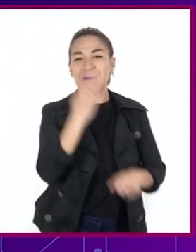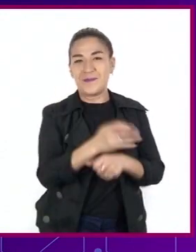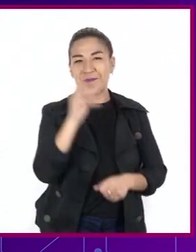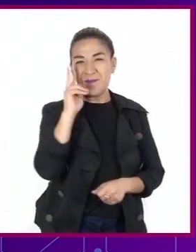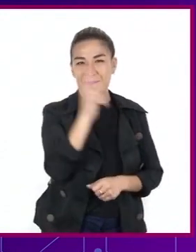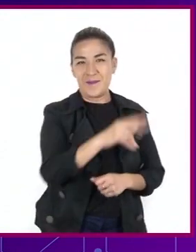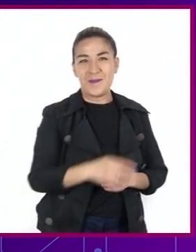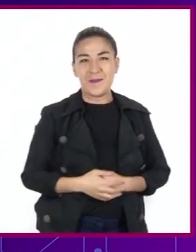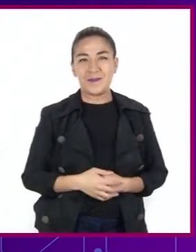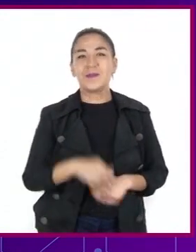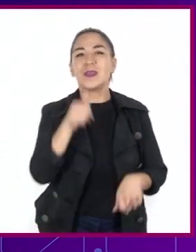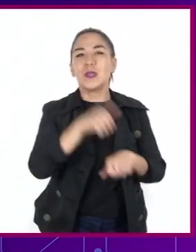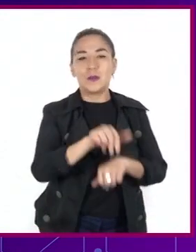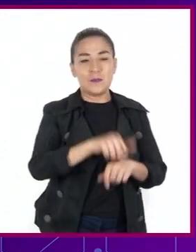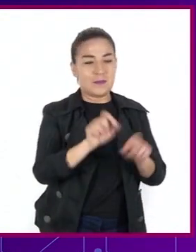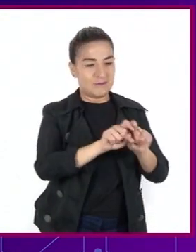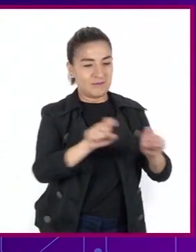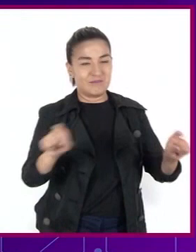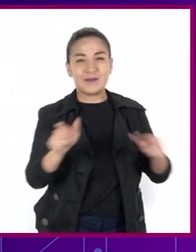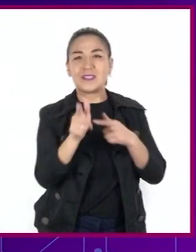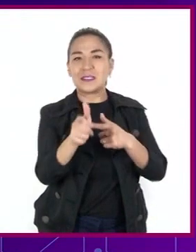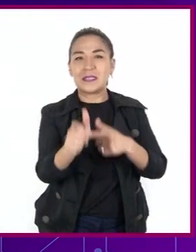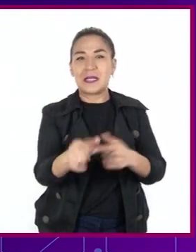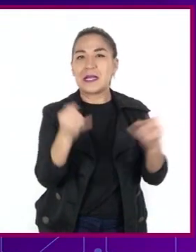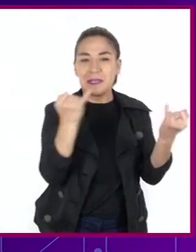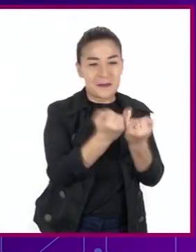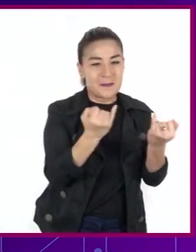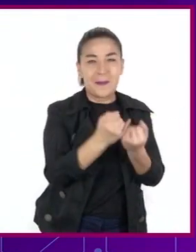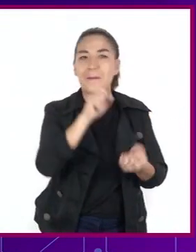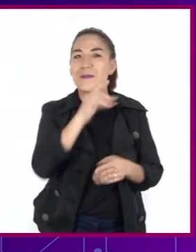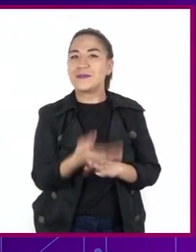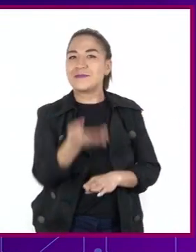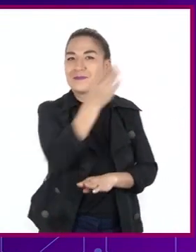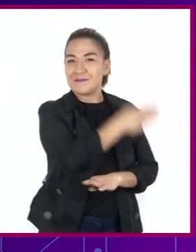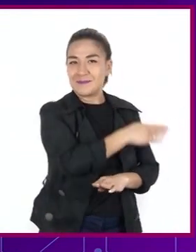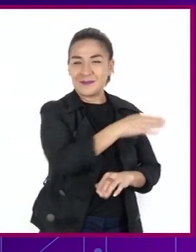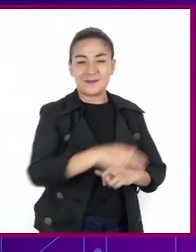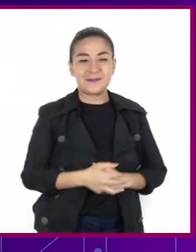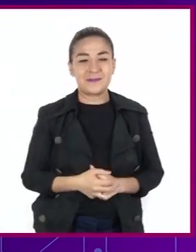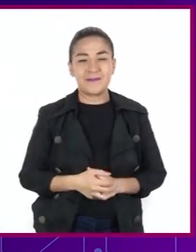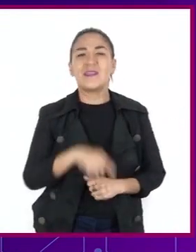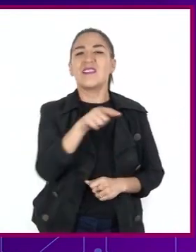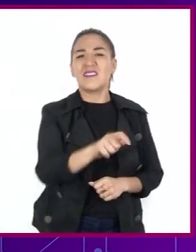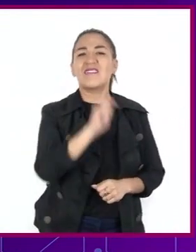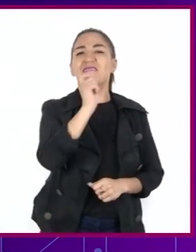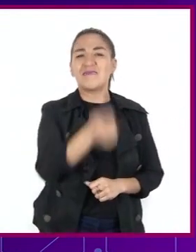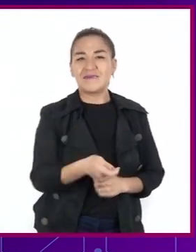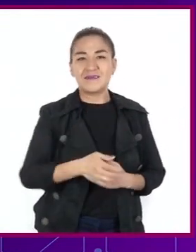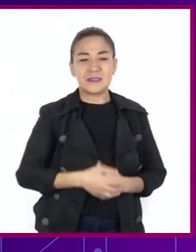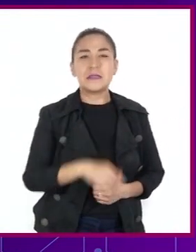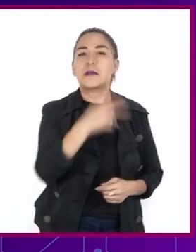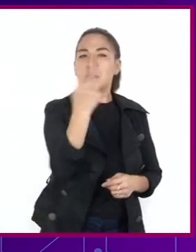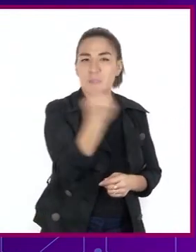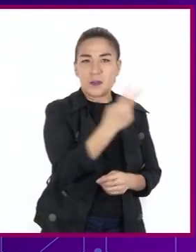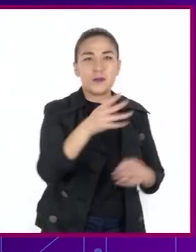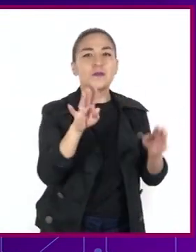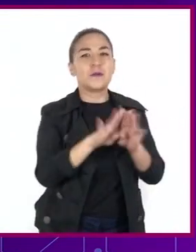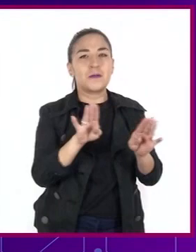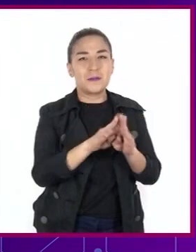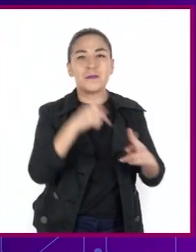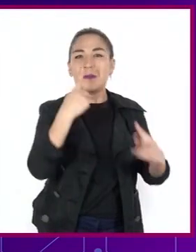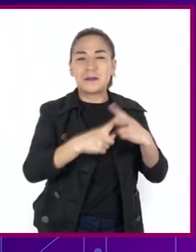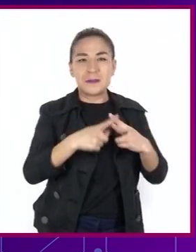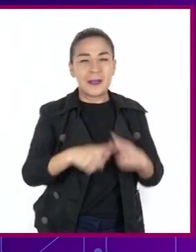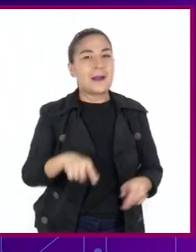observaron, los términos de esta sucesión son idénticos a la sucesión anterior. Esto significa que ambas expresiones